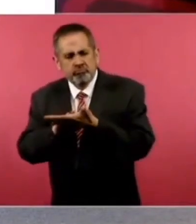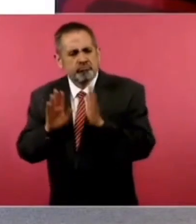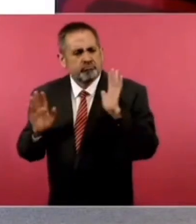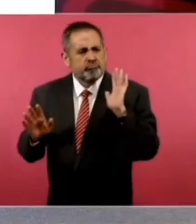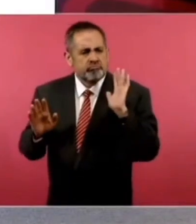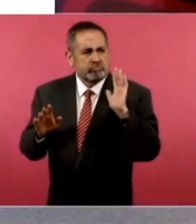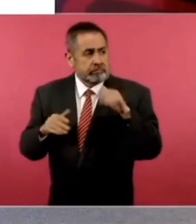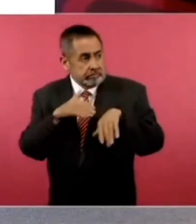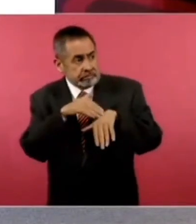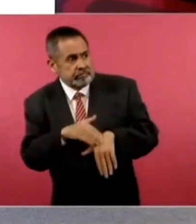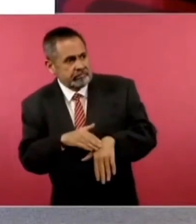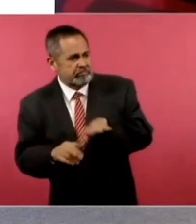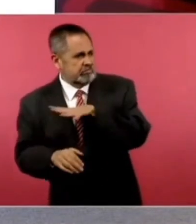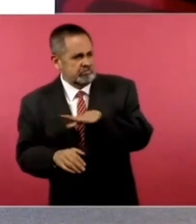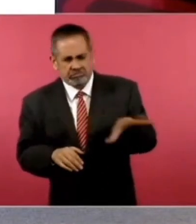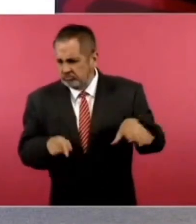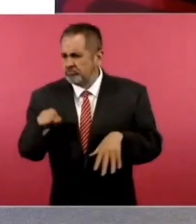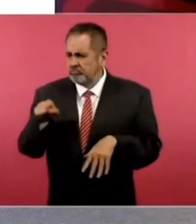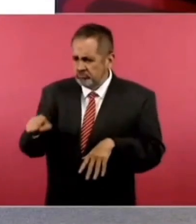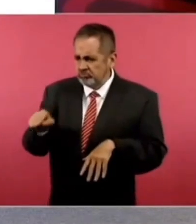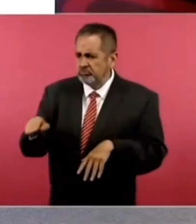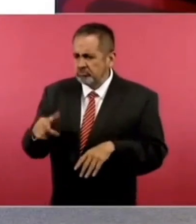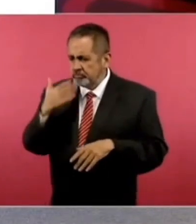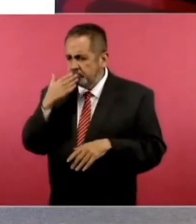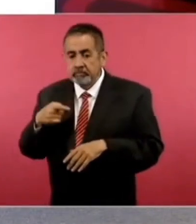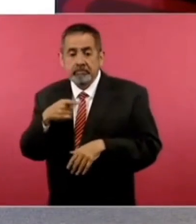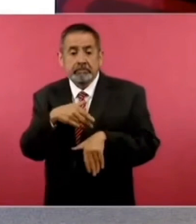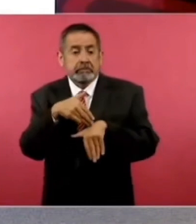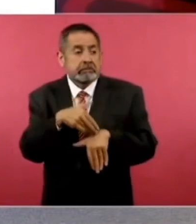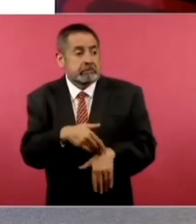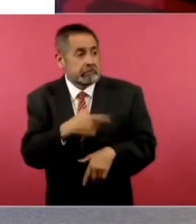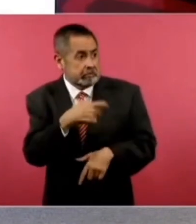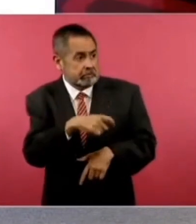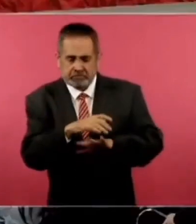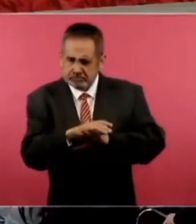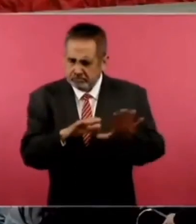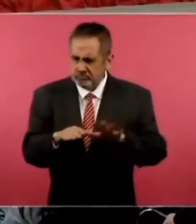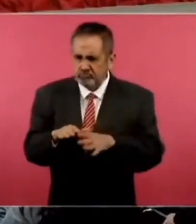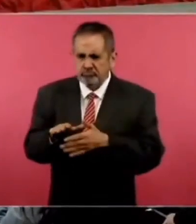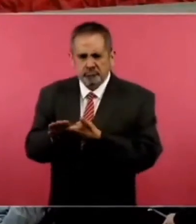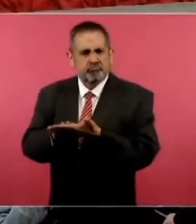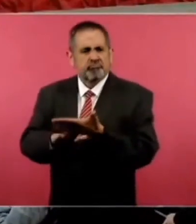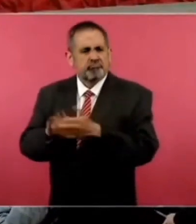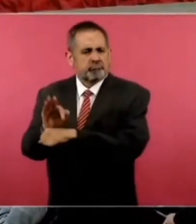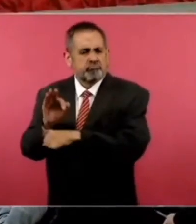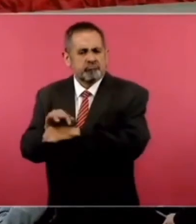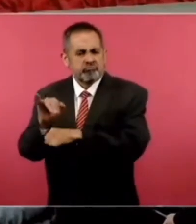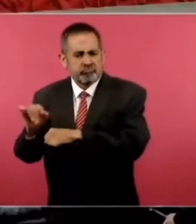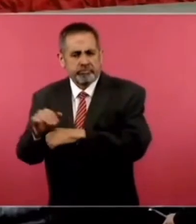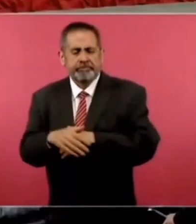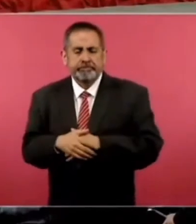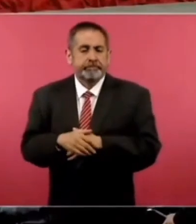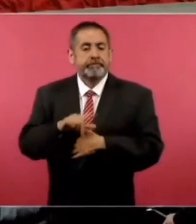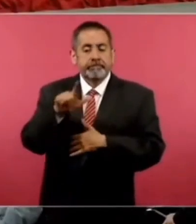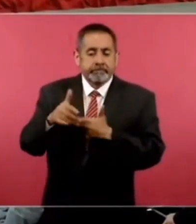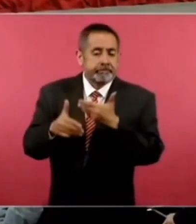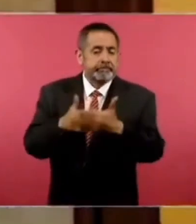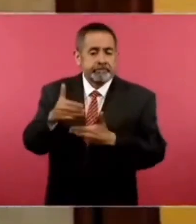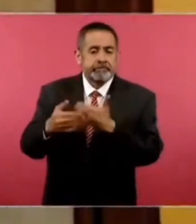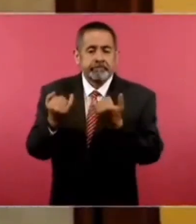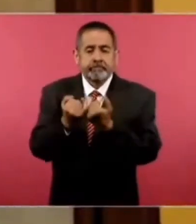la voluntad de lucro de ciertas editoriales. Días más tarde, escritores como